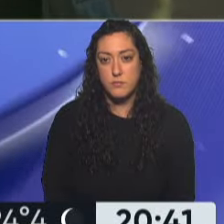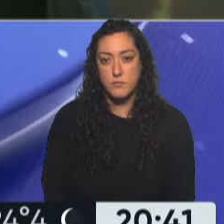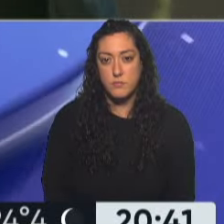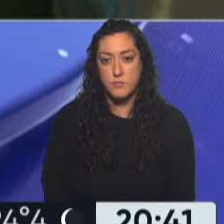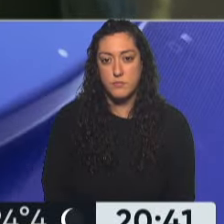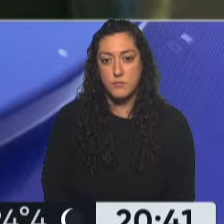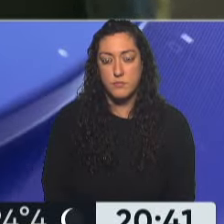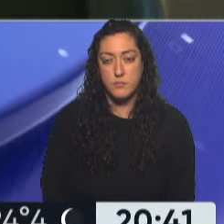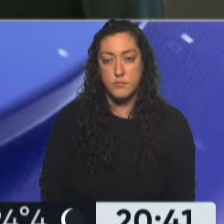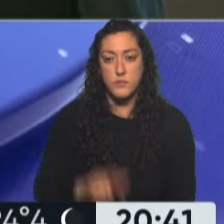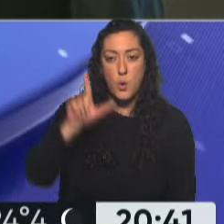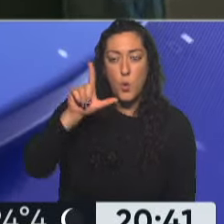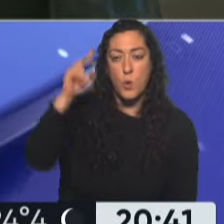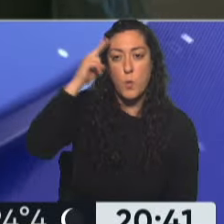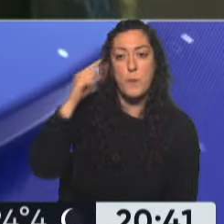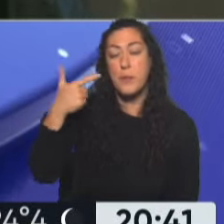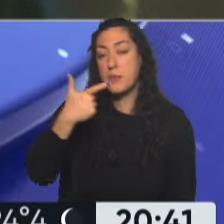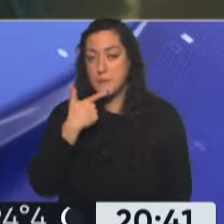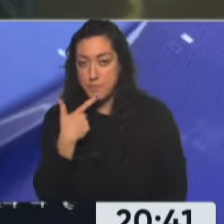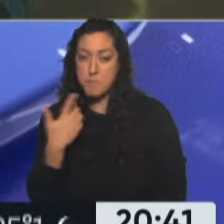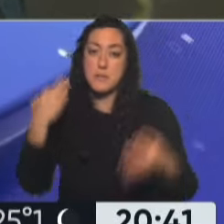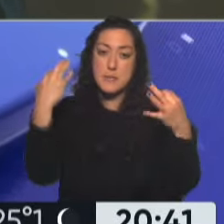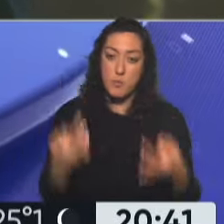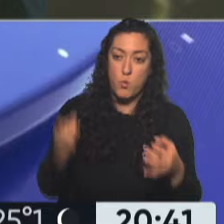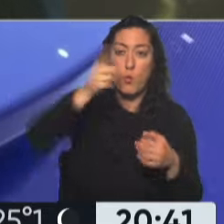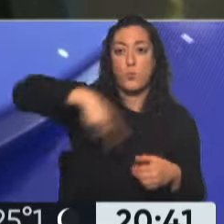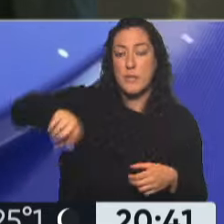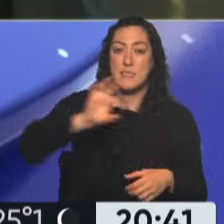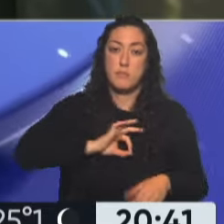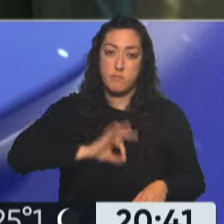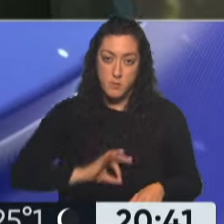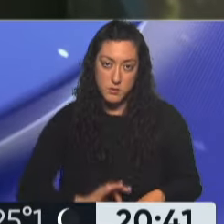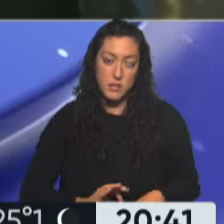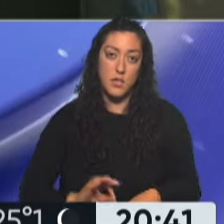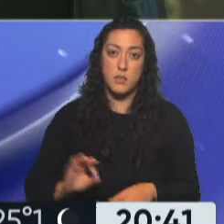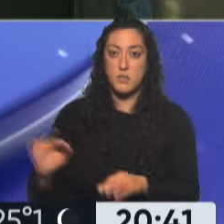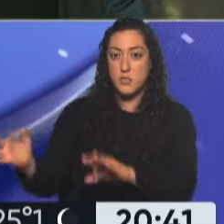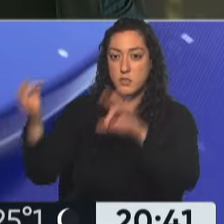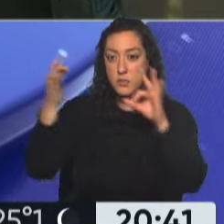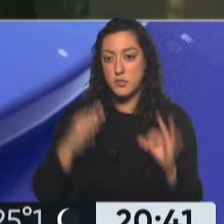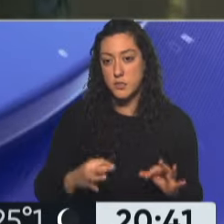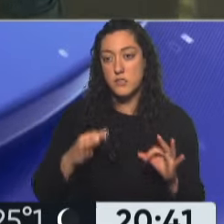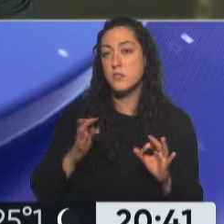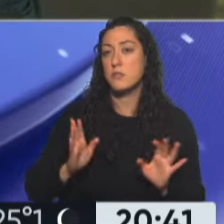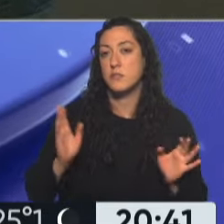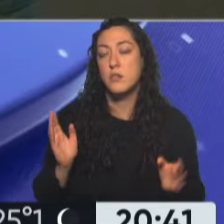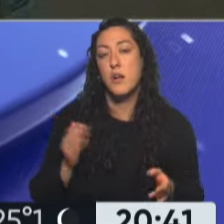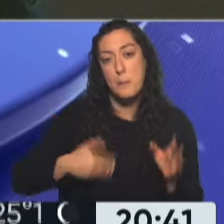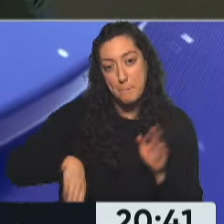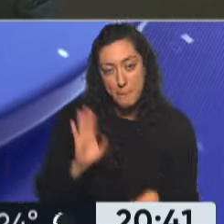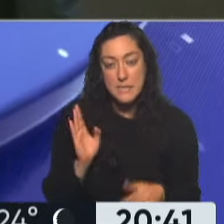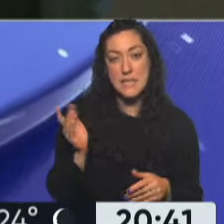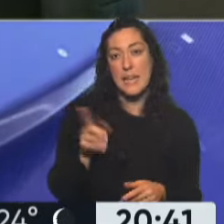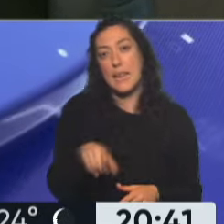Estamos a lunes 9 de septiembre y seguramente ya te llegaron las expensas con un monto sumamente superior al del